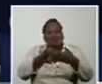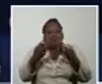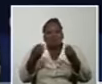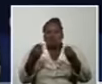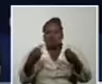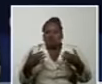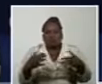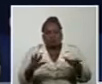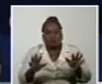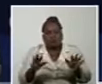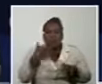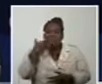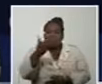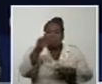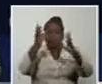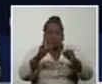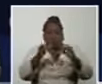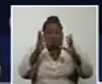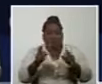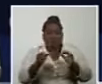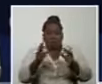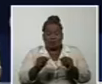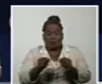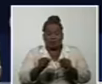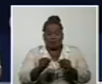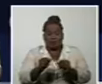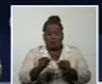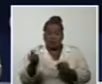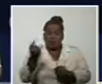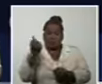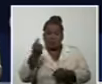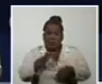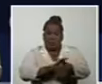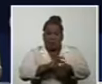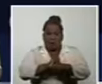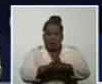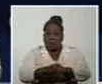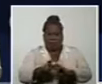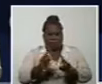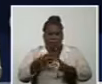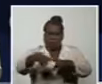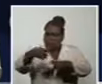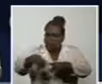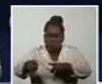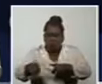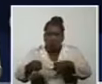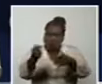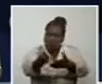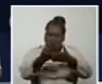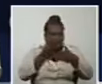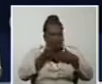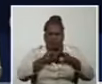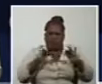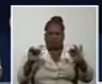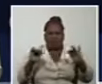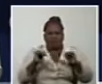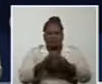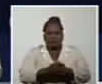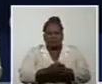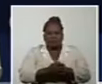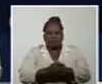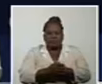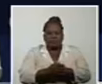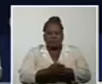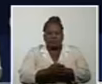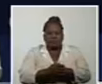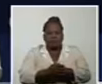muy buenos resultados, no solo ya para el COVID, el día que vaya disminuyendo, sino para todo un grupo